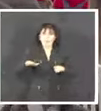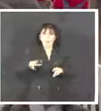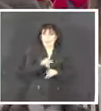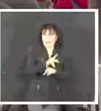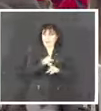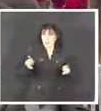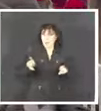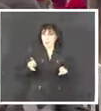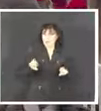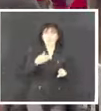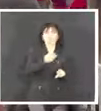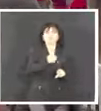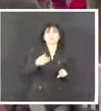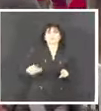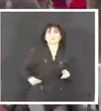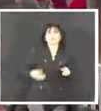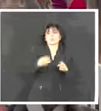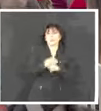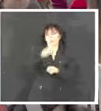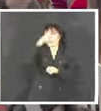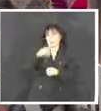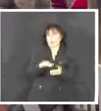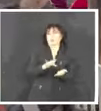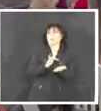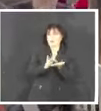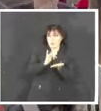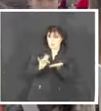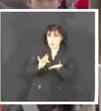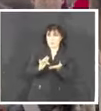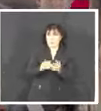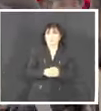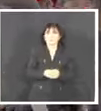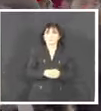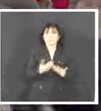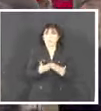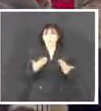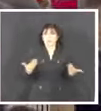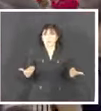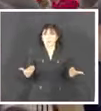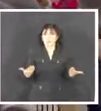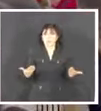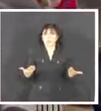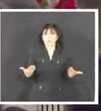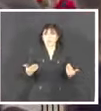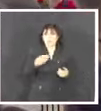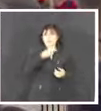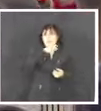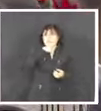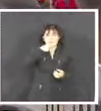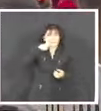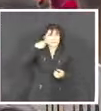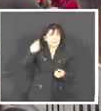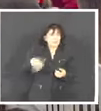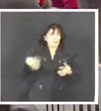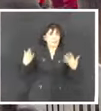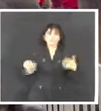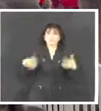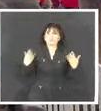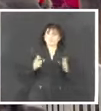los municipios del Estado de México. Ahora hemos vivido una sequía muy prolongada